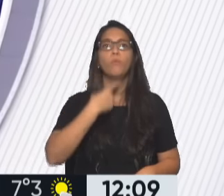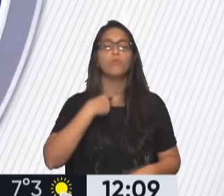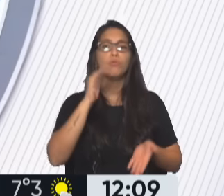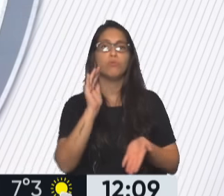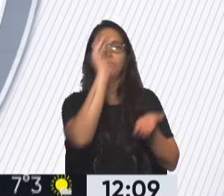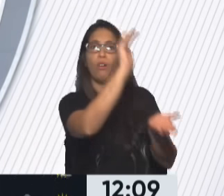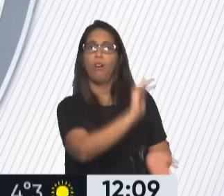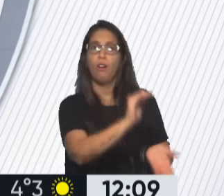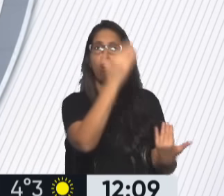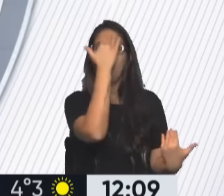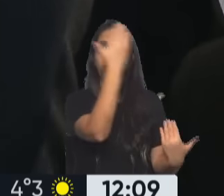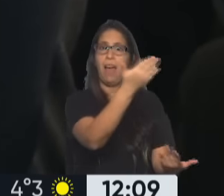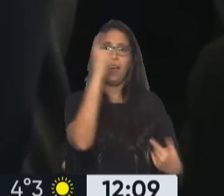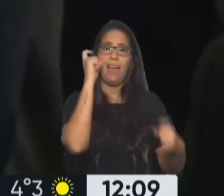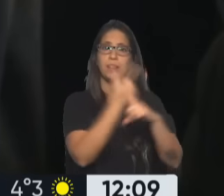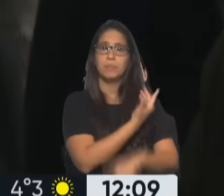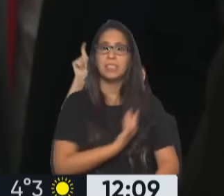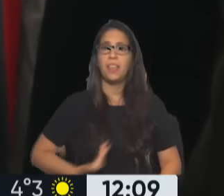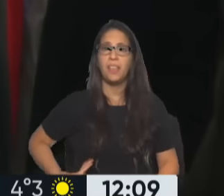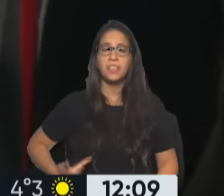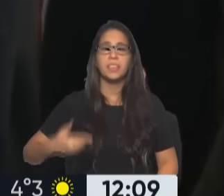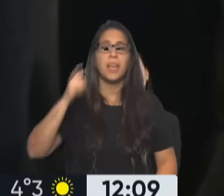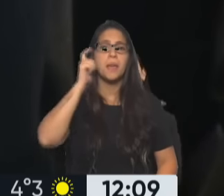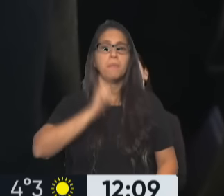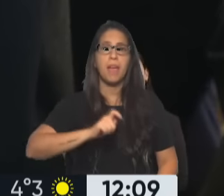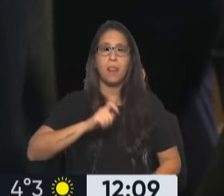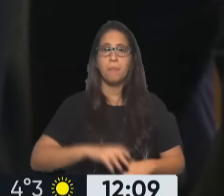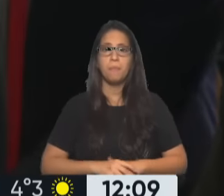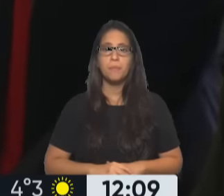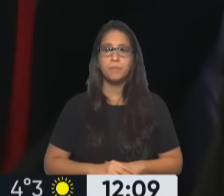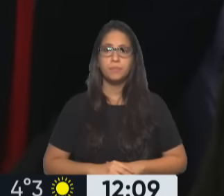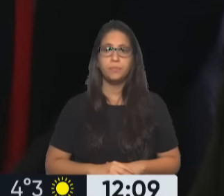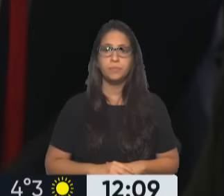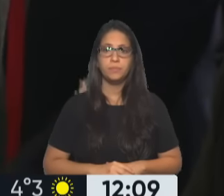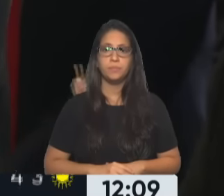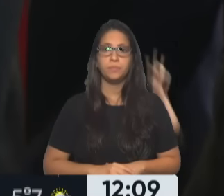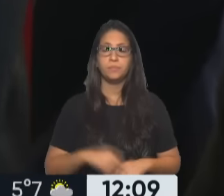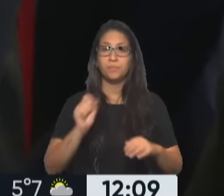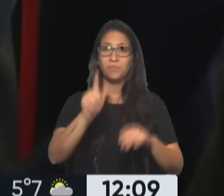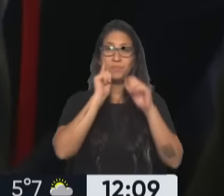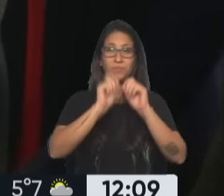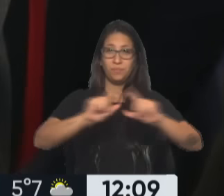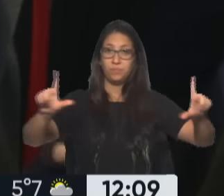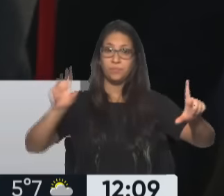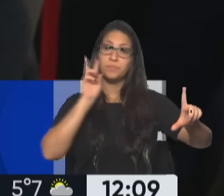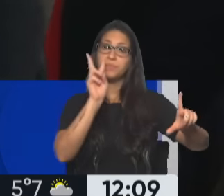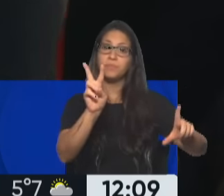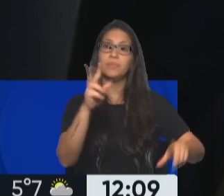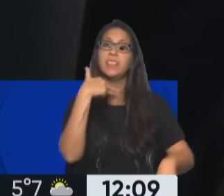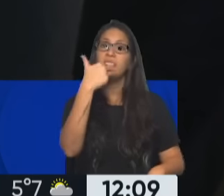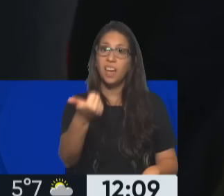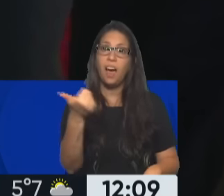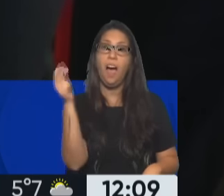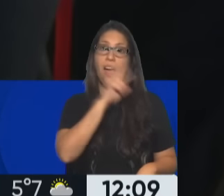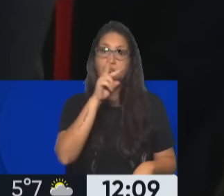busto en honor al expresidente de la Nación, Carlos Saúl Menem. Y en las imágenes vemos justamente a la hija